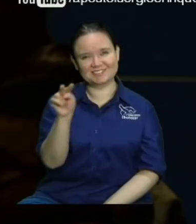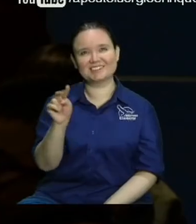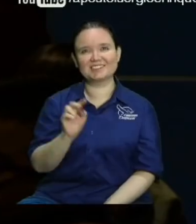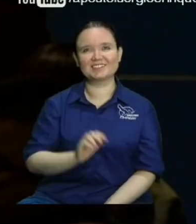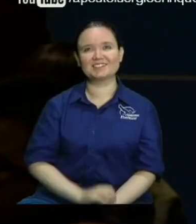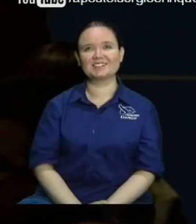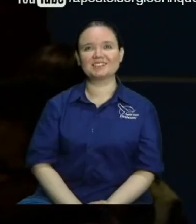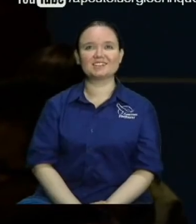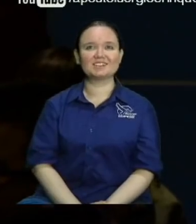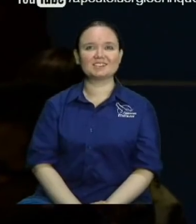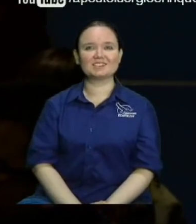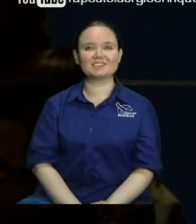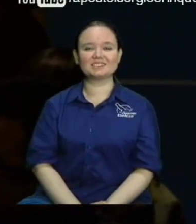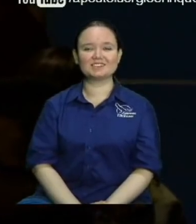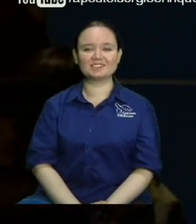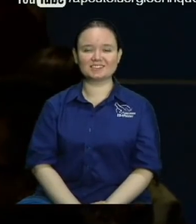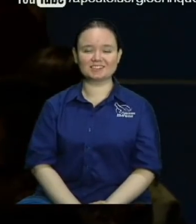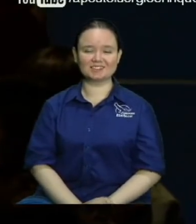Qué tremendo.